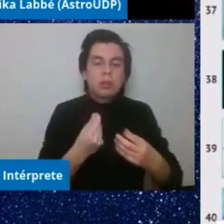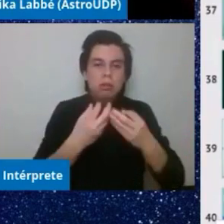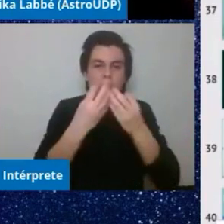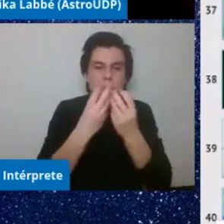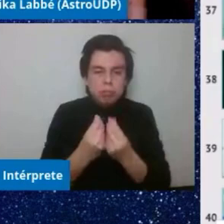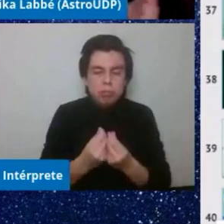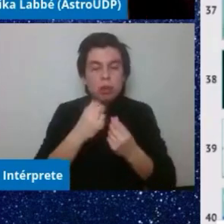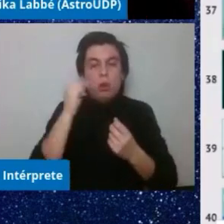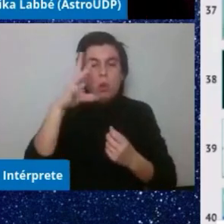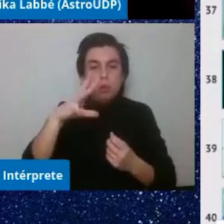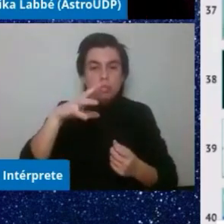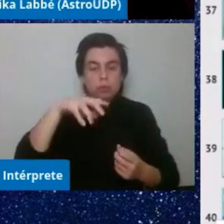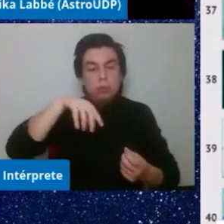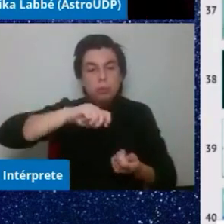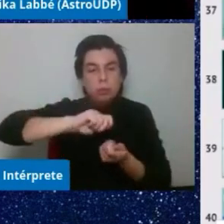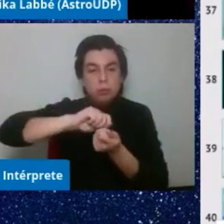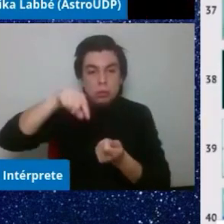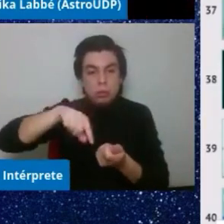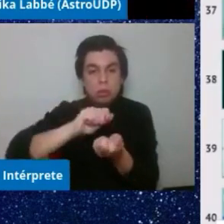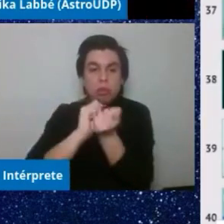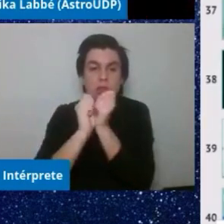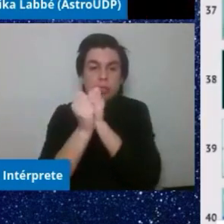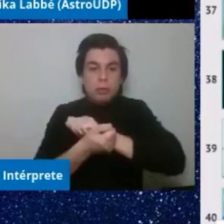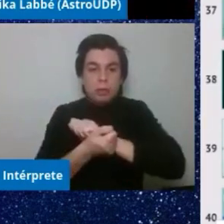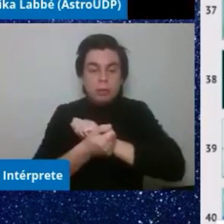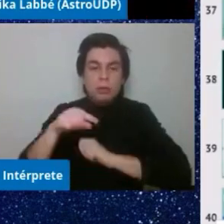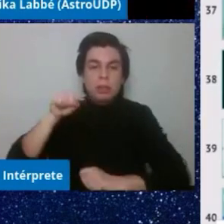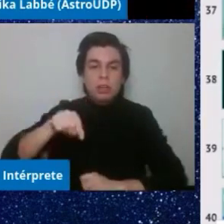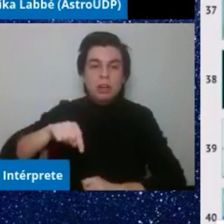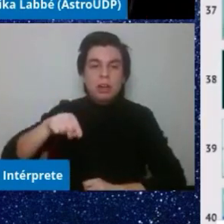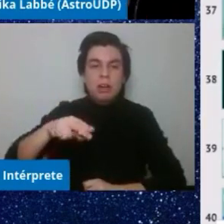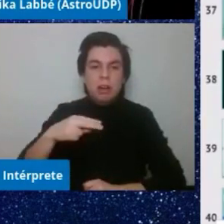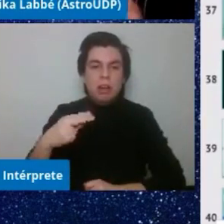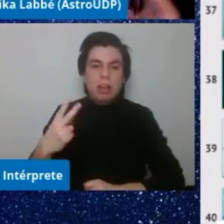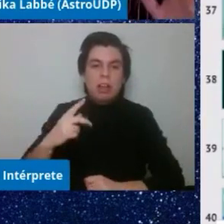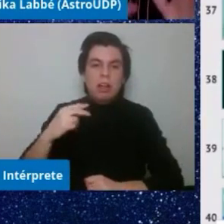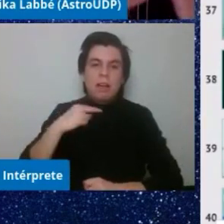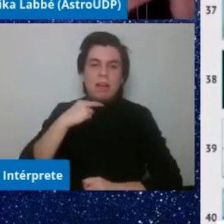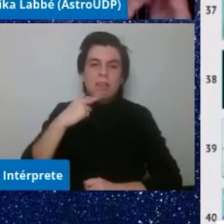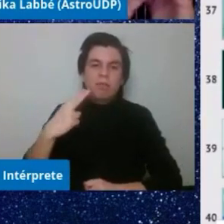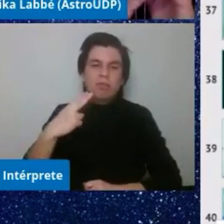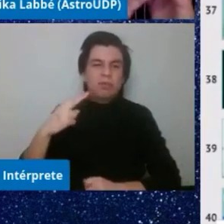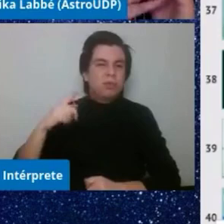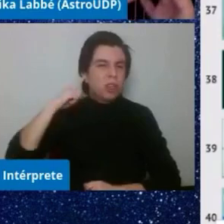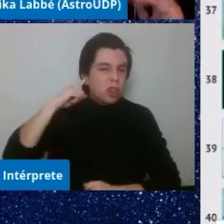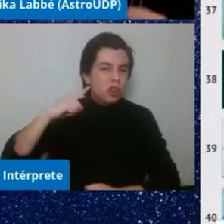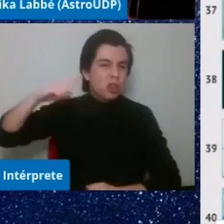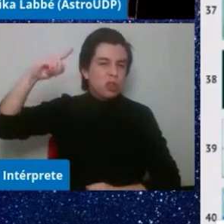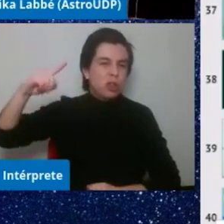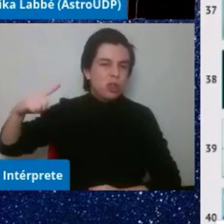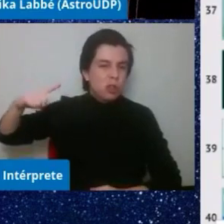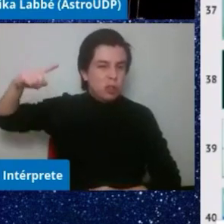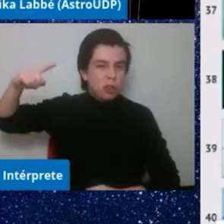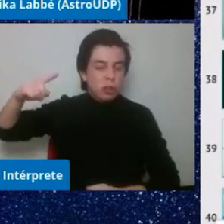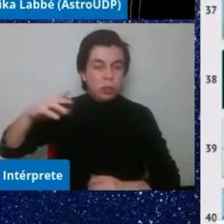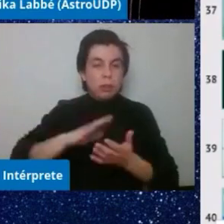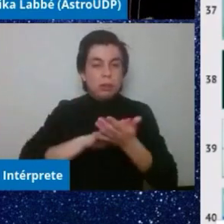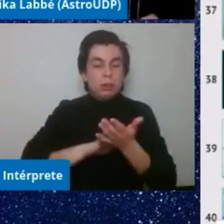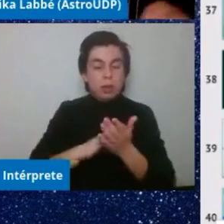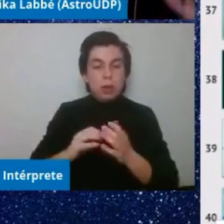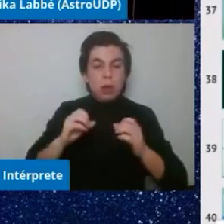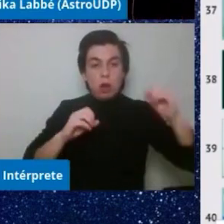después en el mismo dispositivo lo transformaba en un tono de sonido. Perfecto. Entonces, mientras más luz llegaba, el tono era más